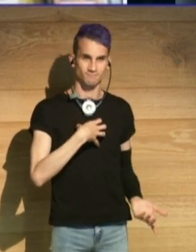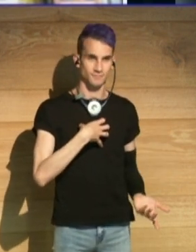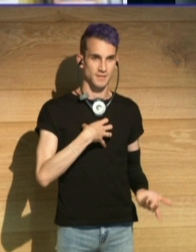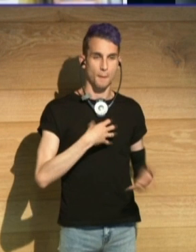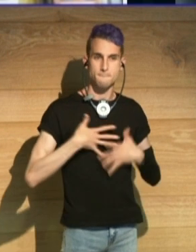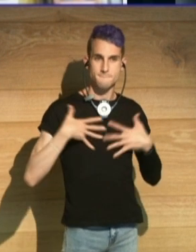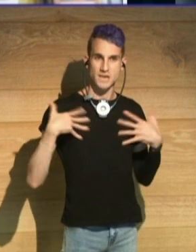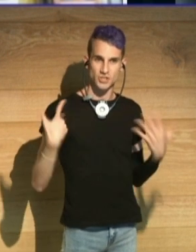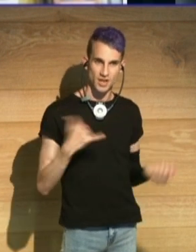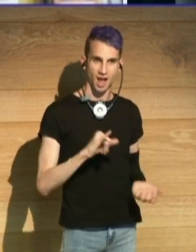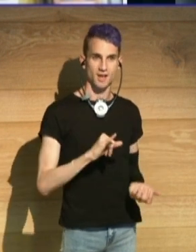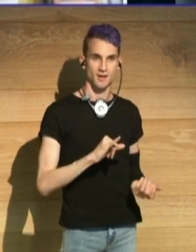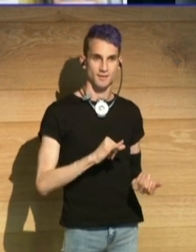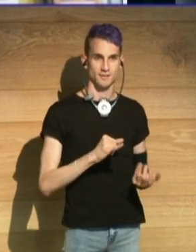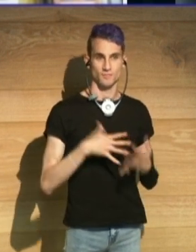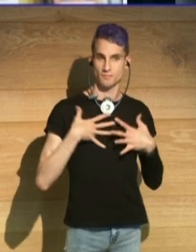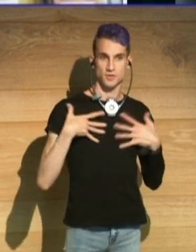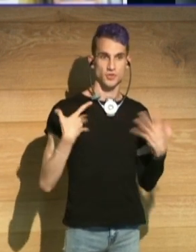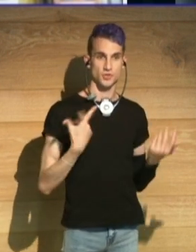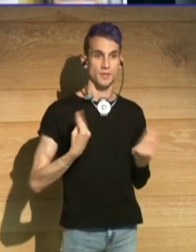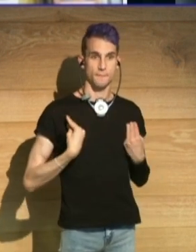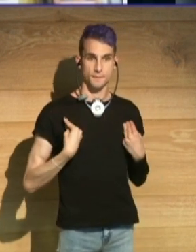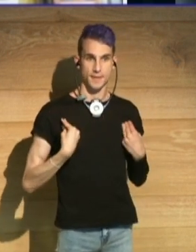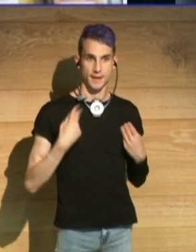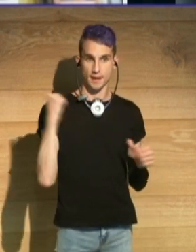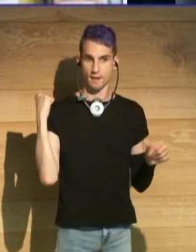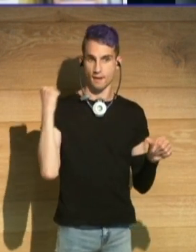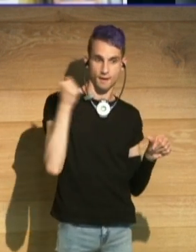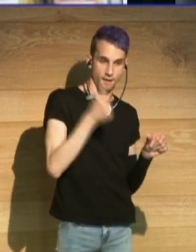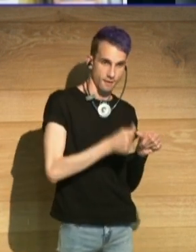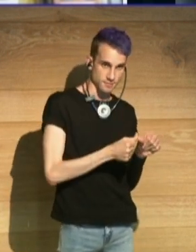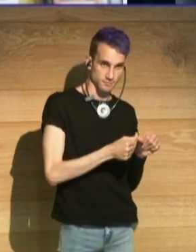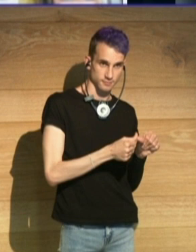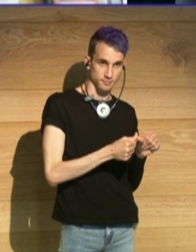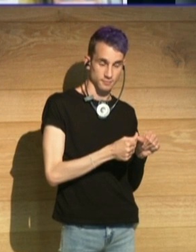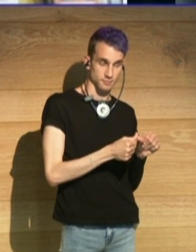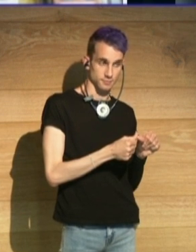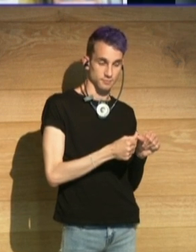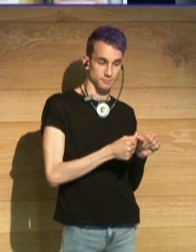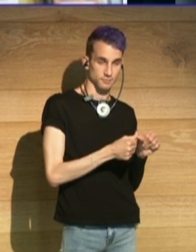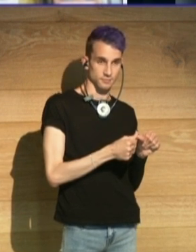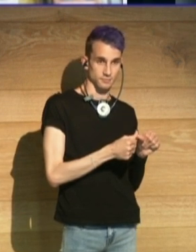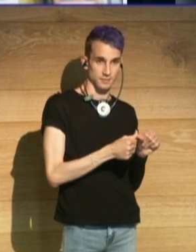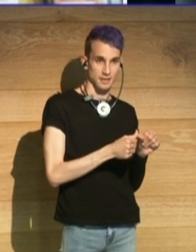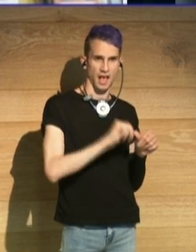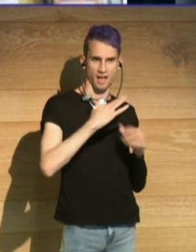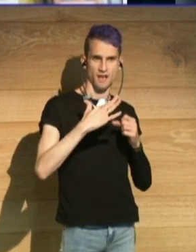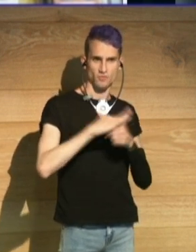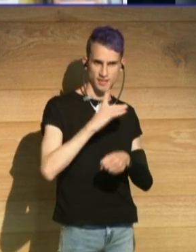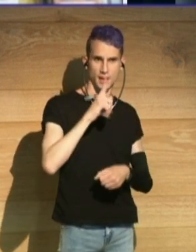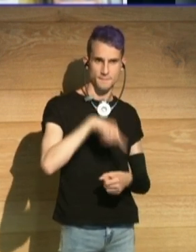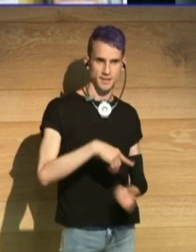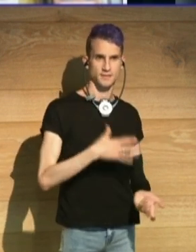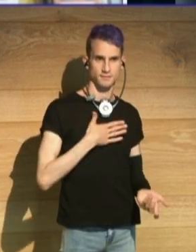y es la pasión de la vida que ha pasado por allí y que te llega que llega hasta ti. Entonces, entender,